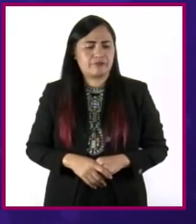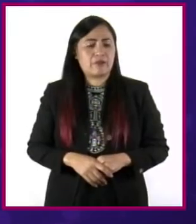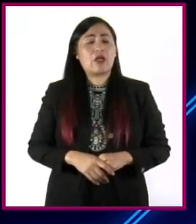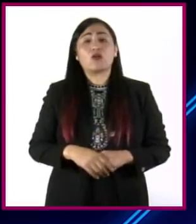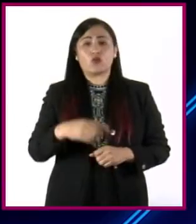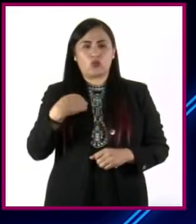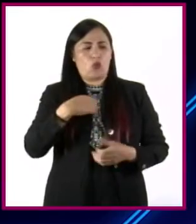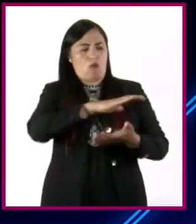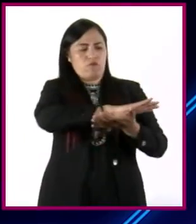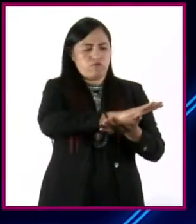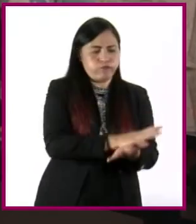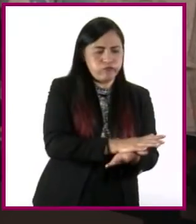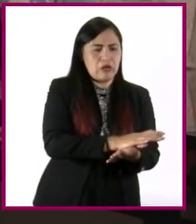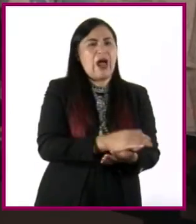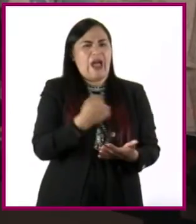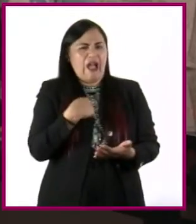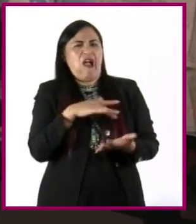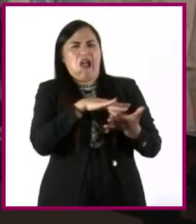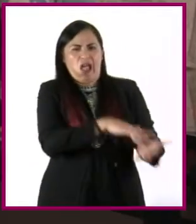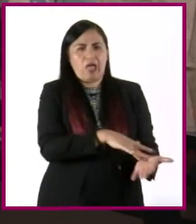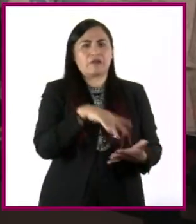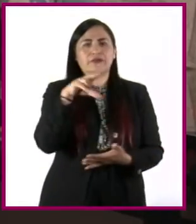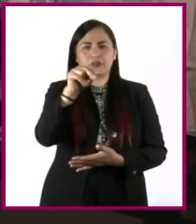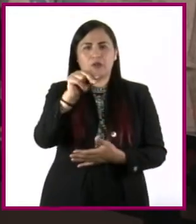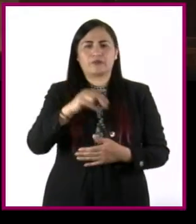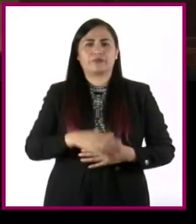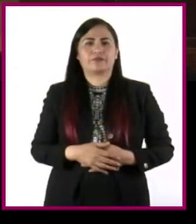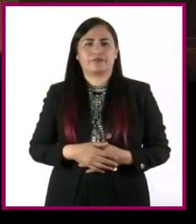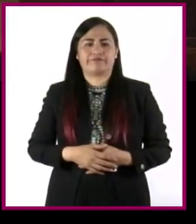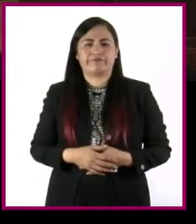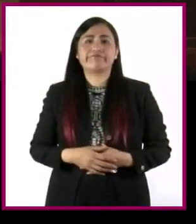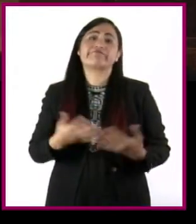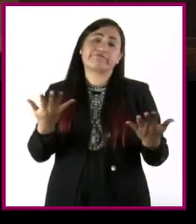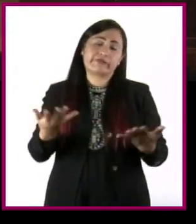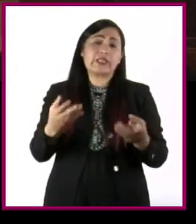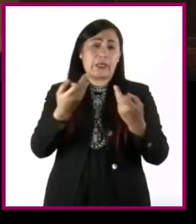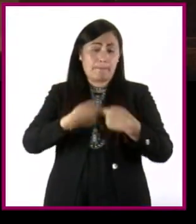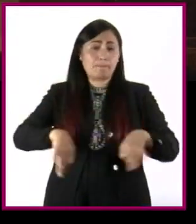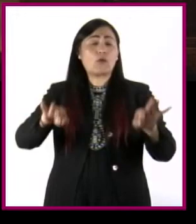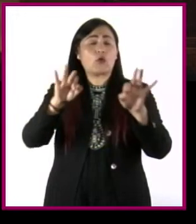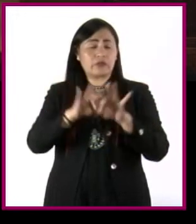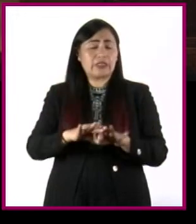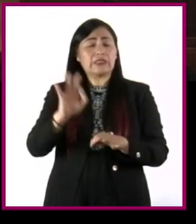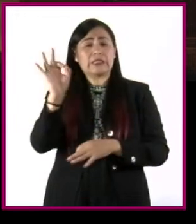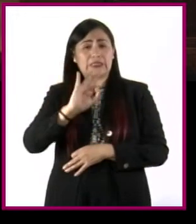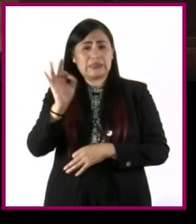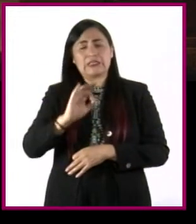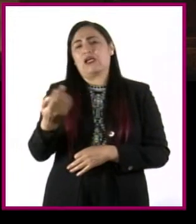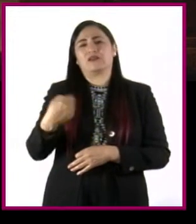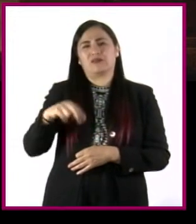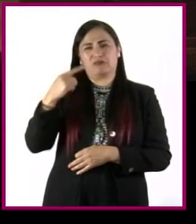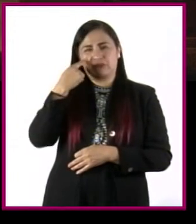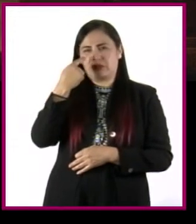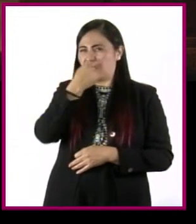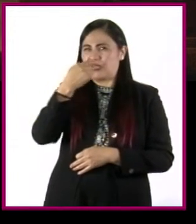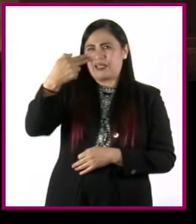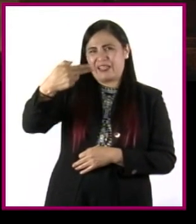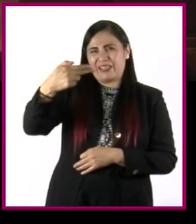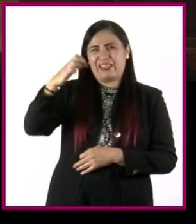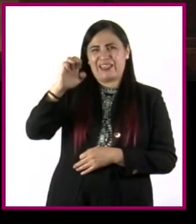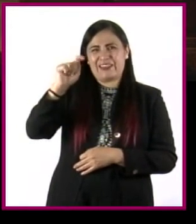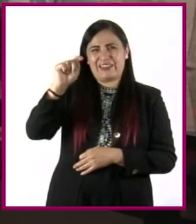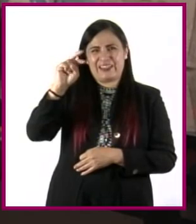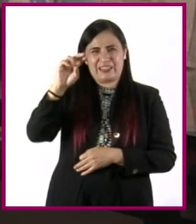discriminación. Trato hecho. Aunque quizá lo más importante desde una perspectiva heterosexual es reconocer